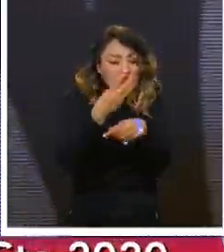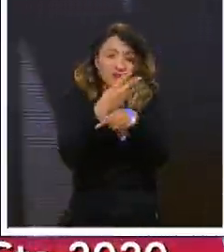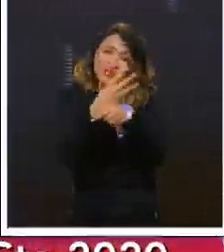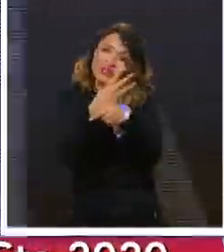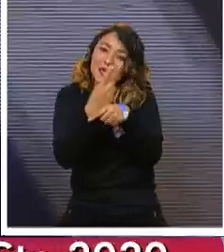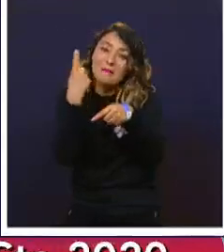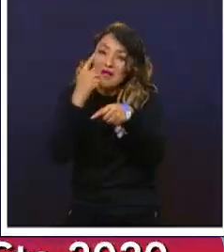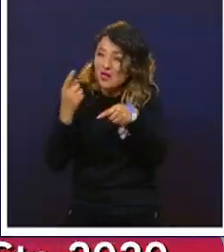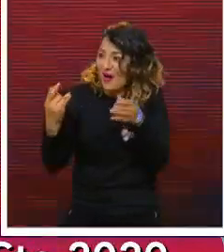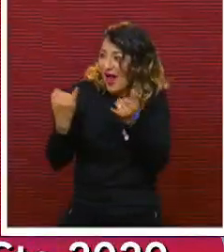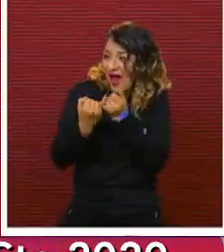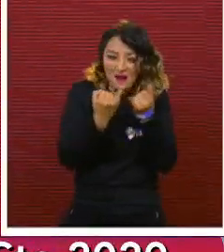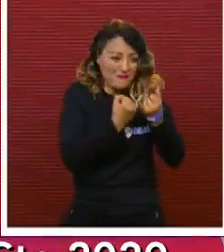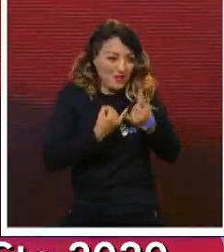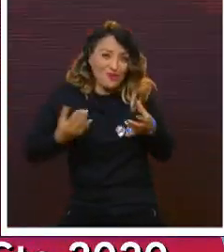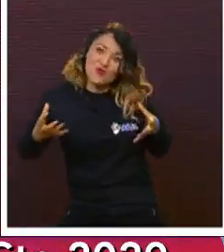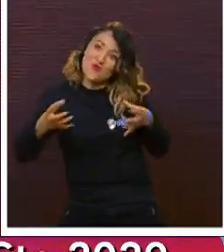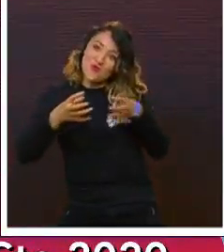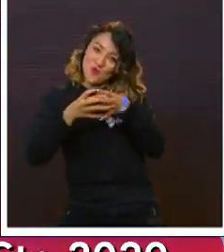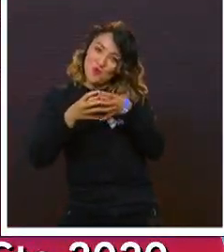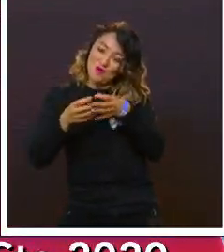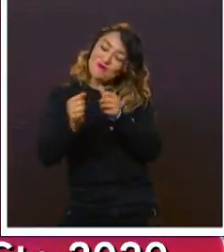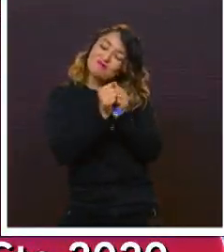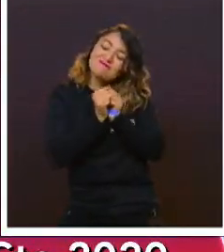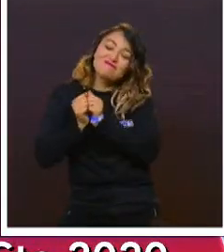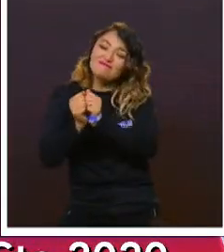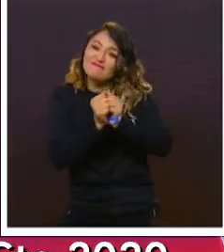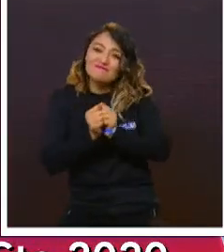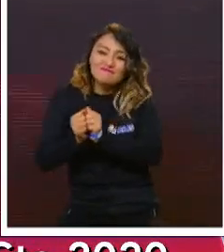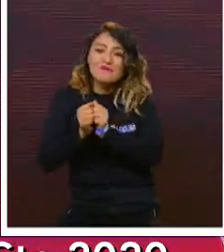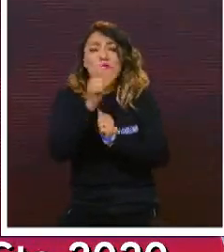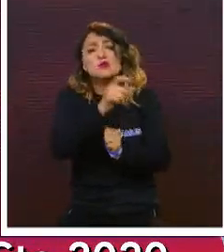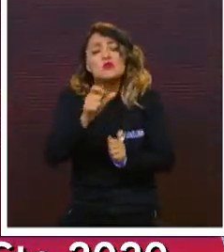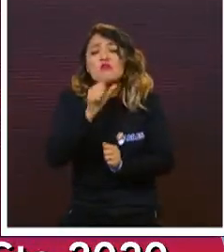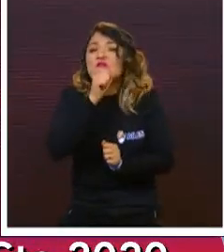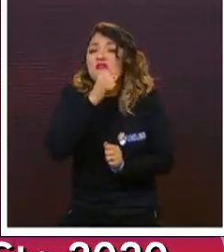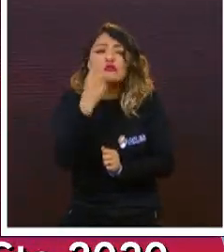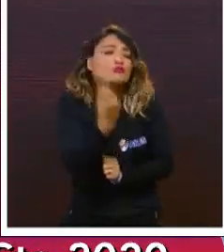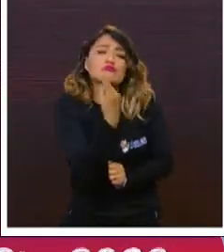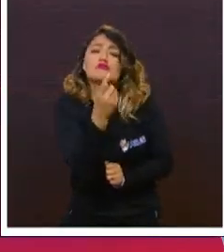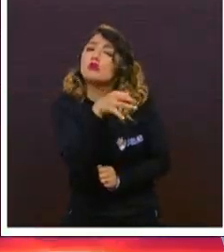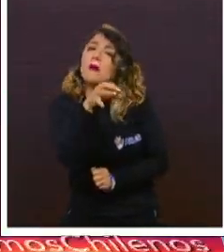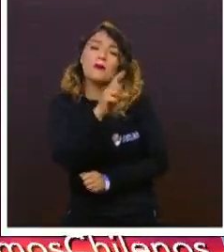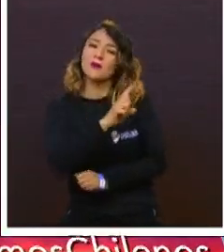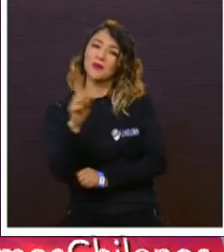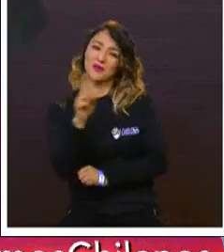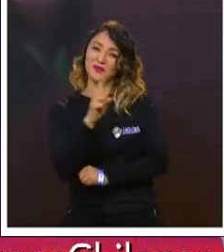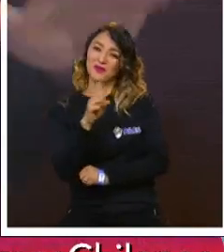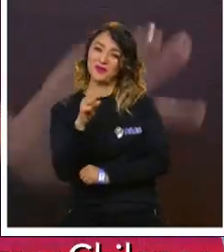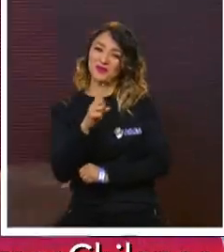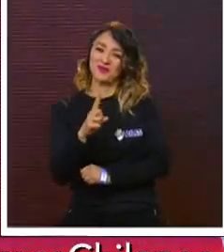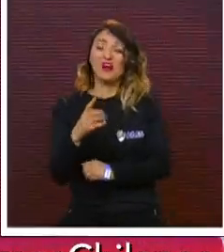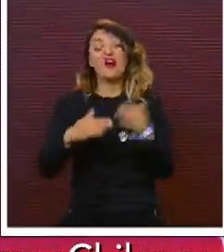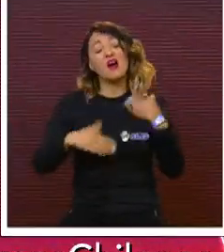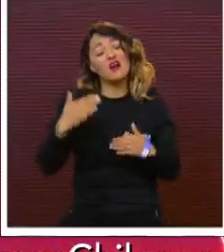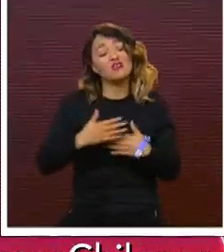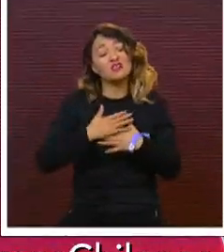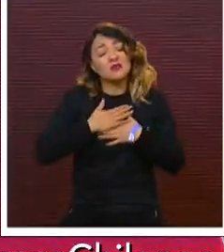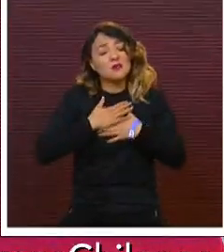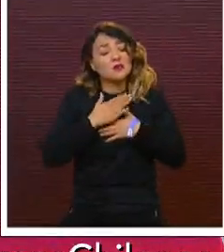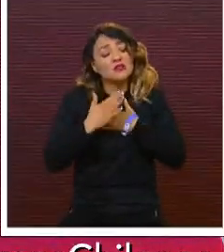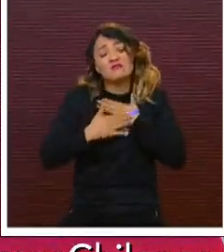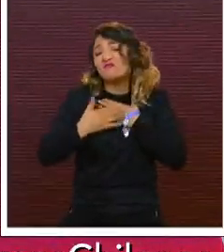estando acompañados para que también los abuelos no estén solos. De repente... hay muchas soledades